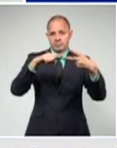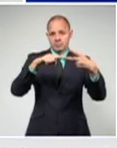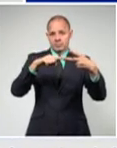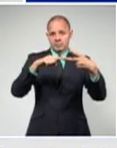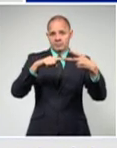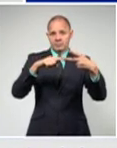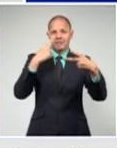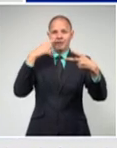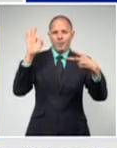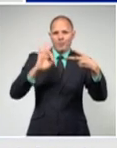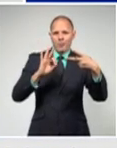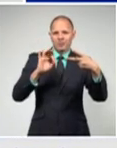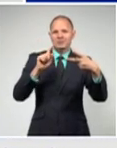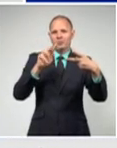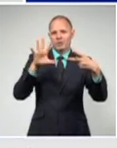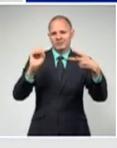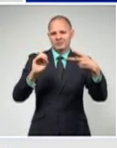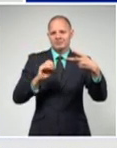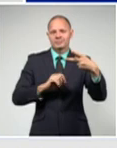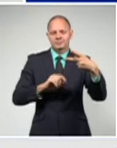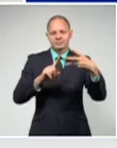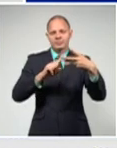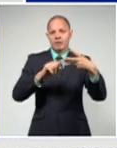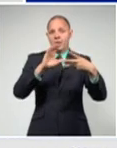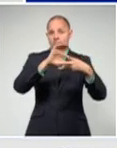150, Mayabeque con